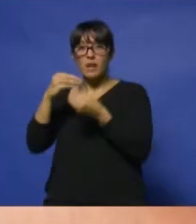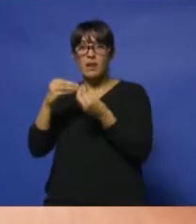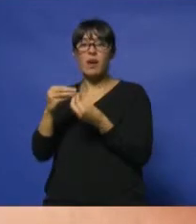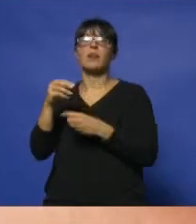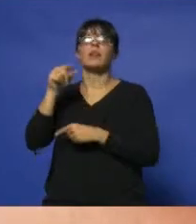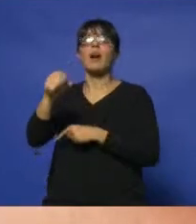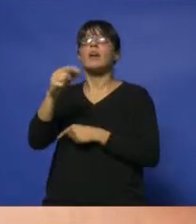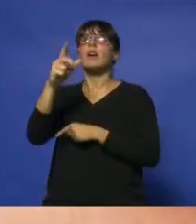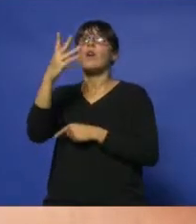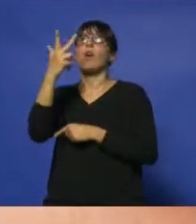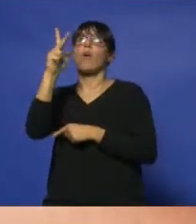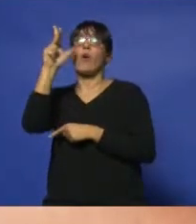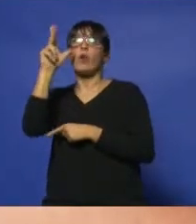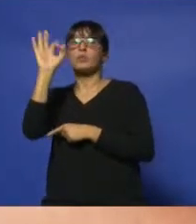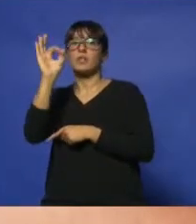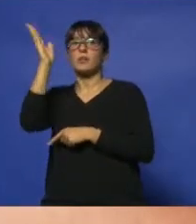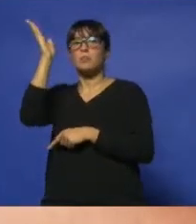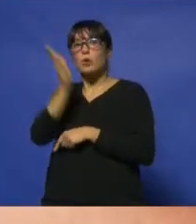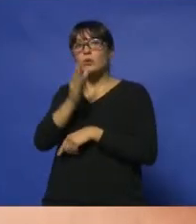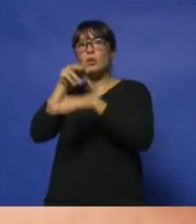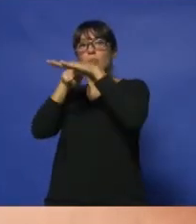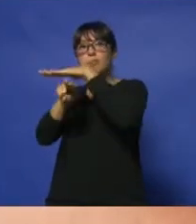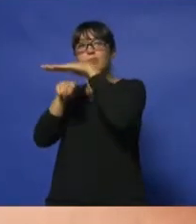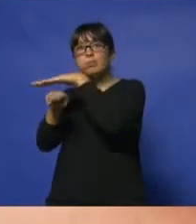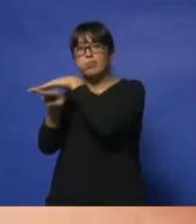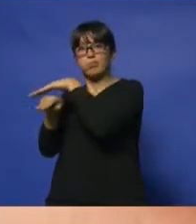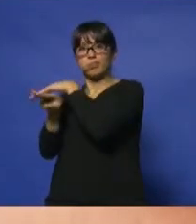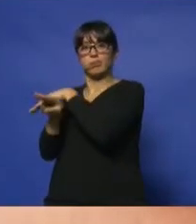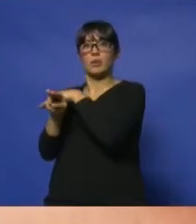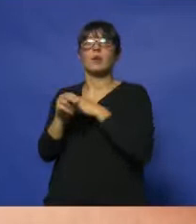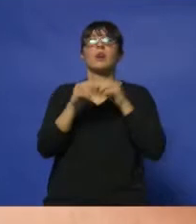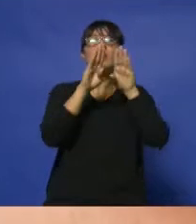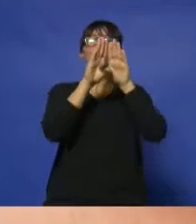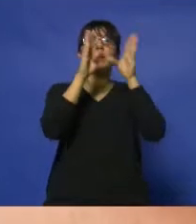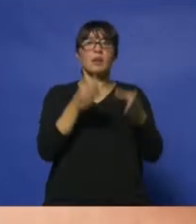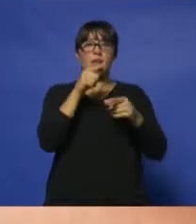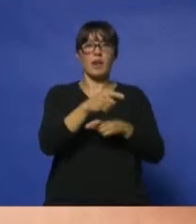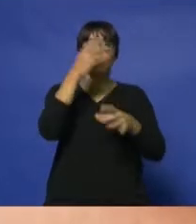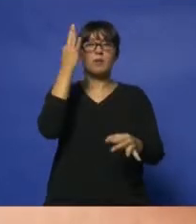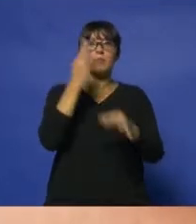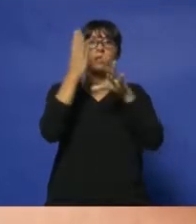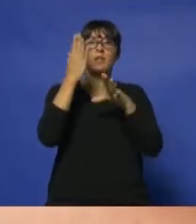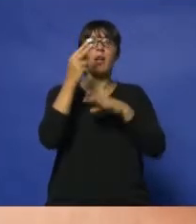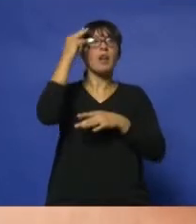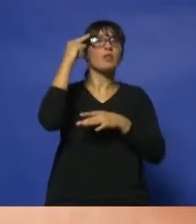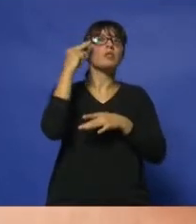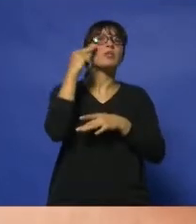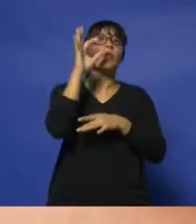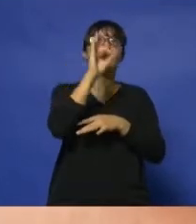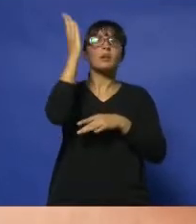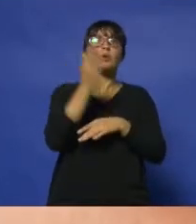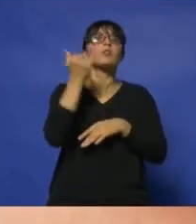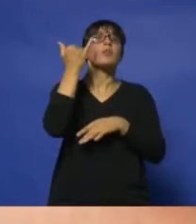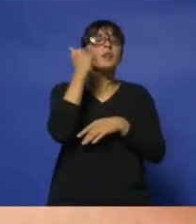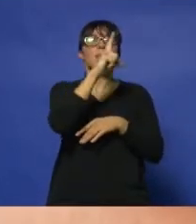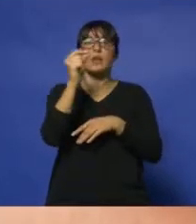al 80% de la ocupación en internación. Clínica de Especialidades, entre el 90% y el